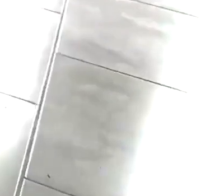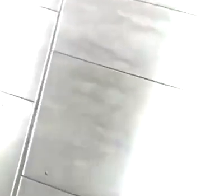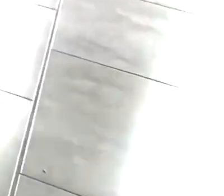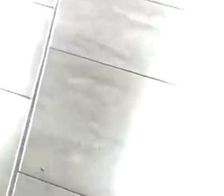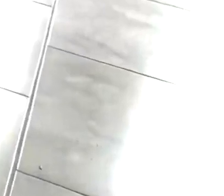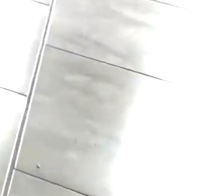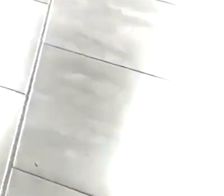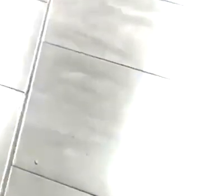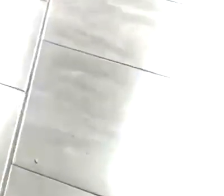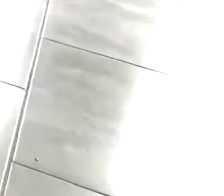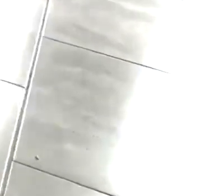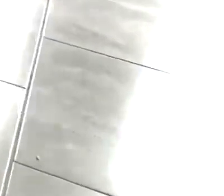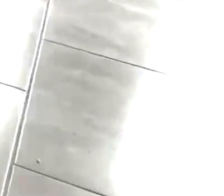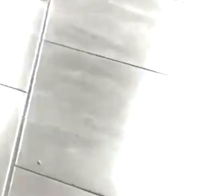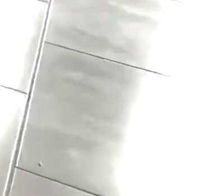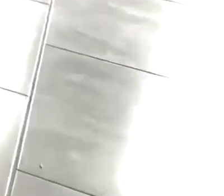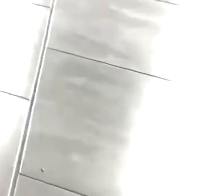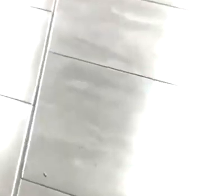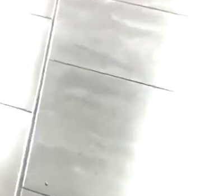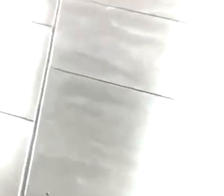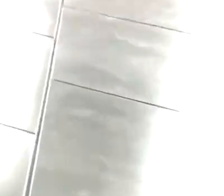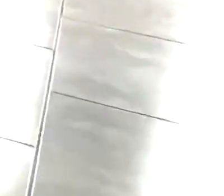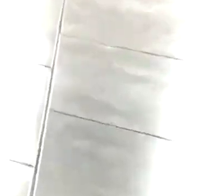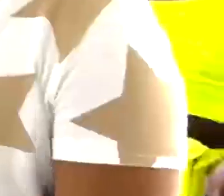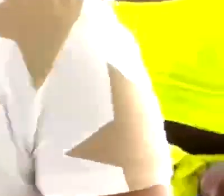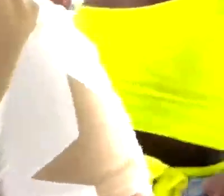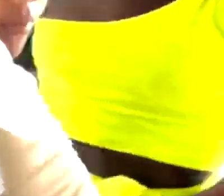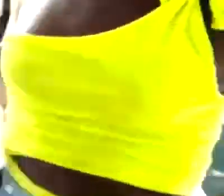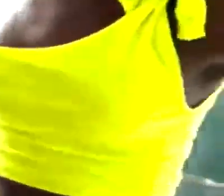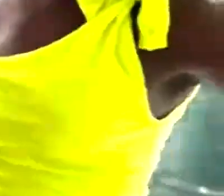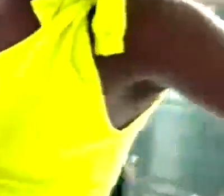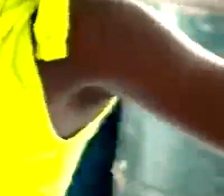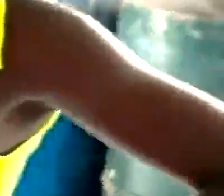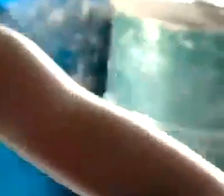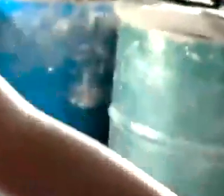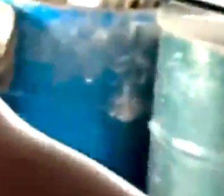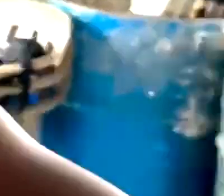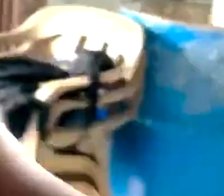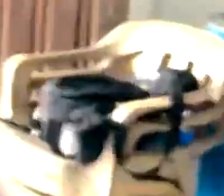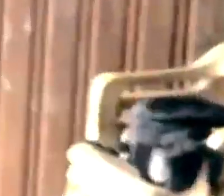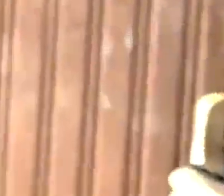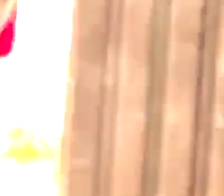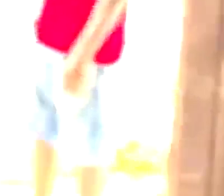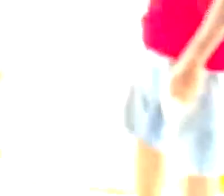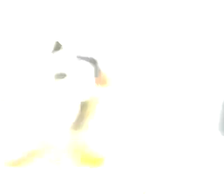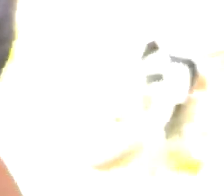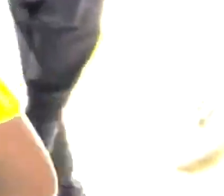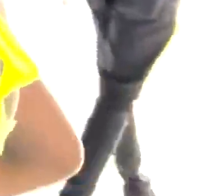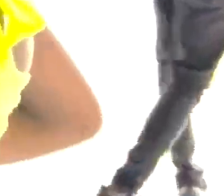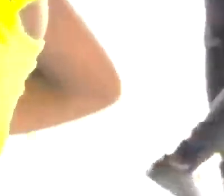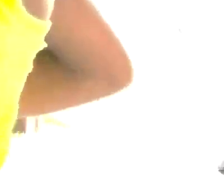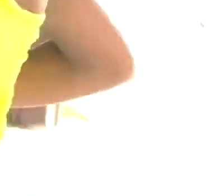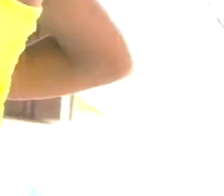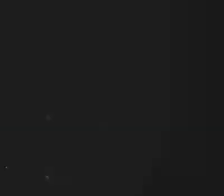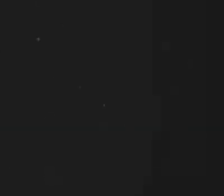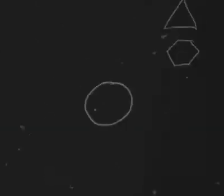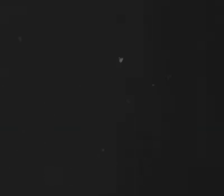y es como la manera y la forma de que los niños, niñas y adolescentes no pierdan ese sentir por nuestra